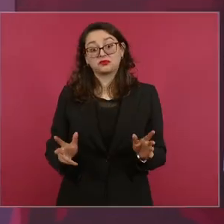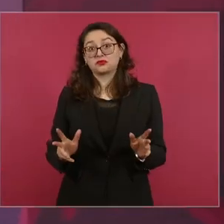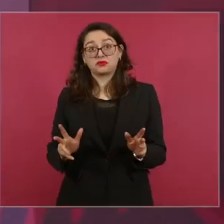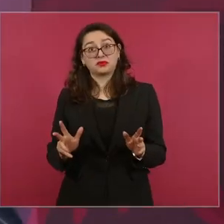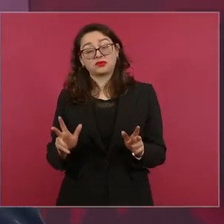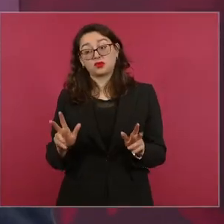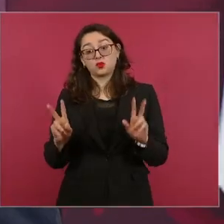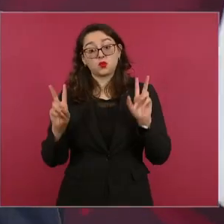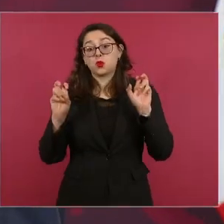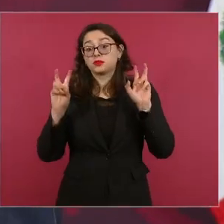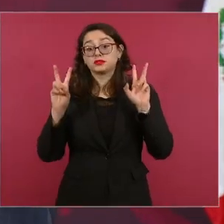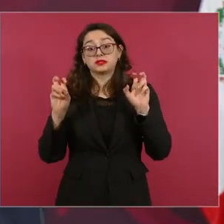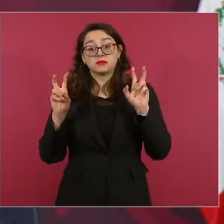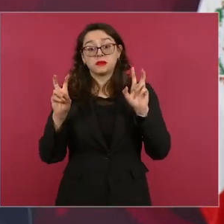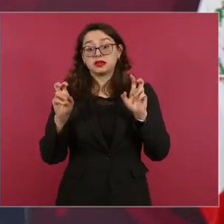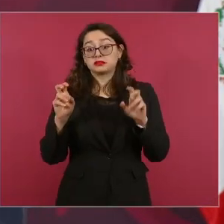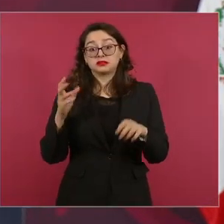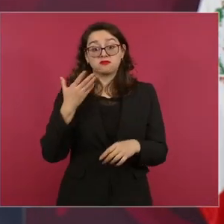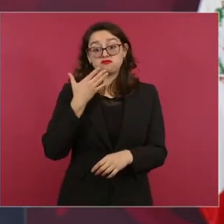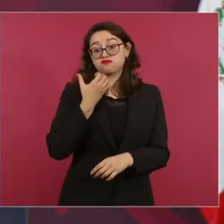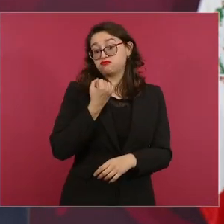sofisticado y profundo.